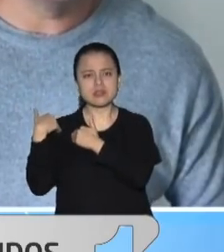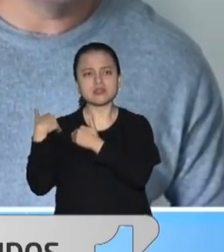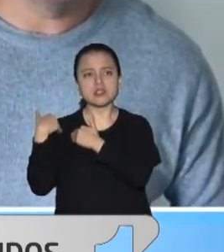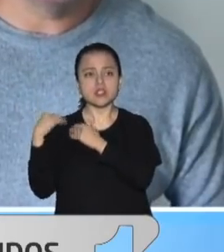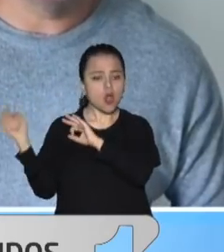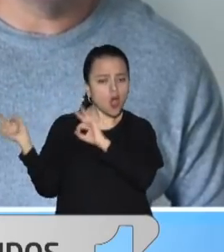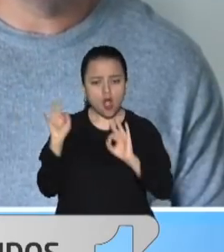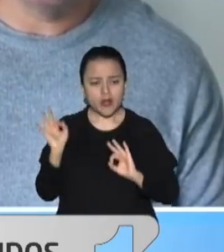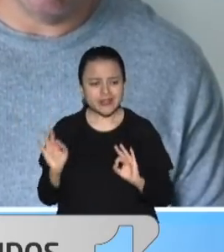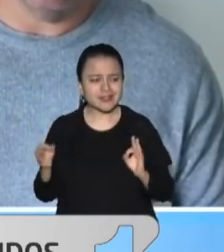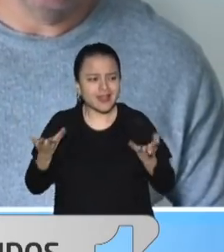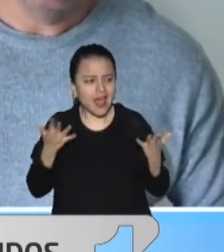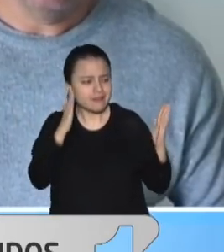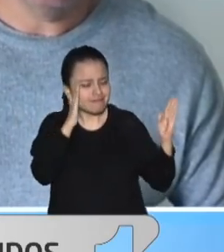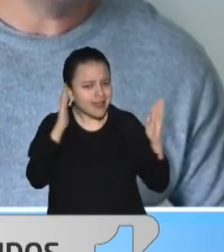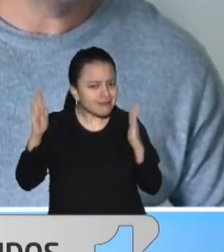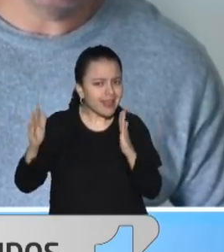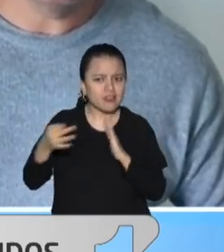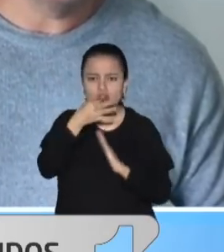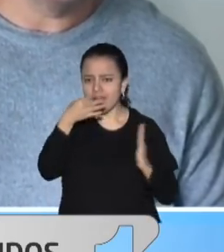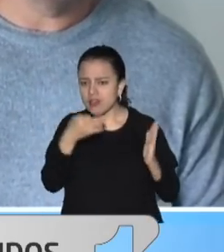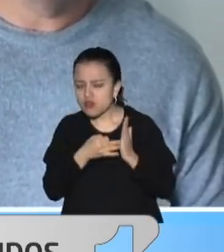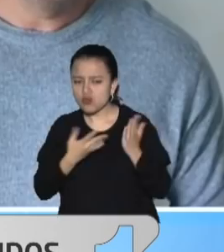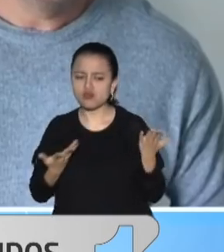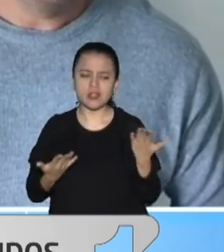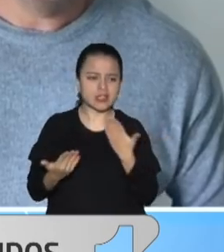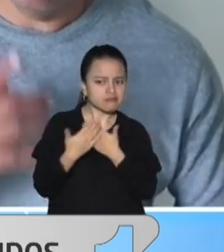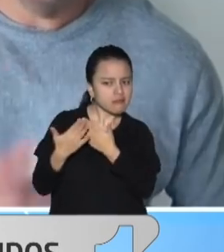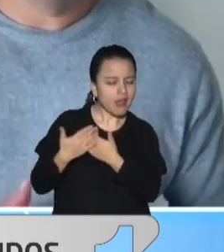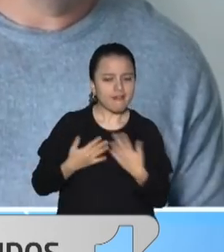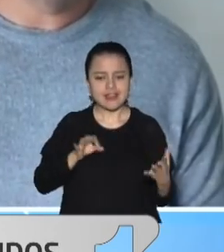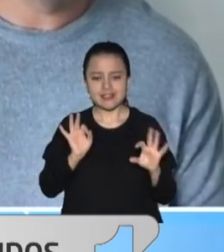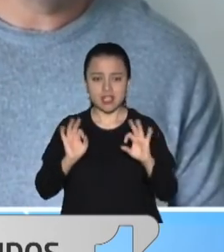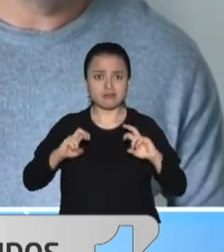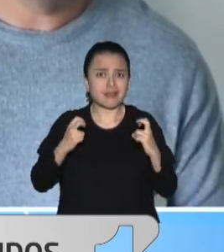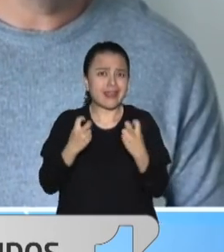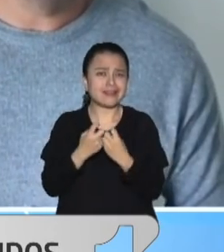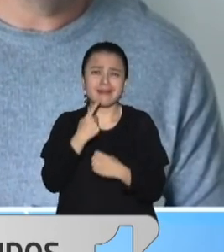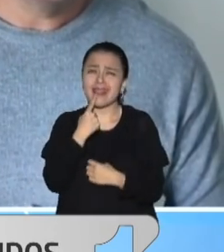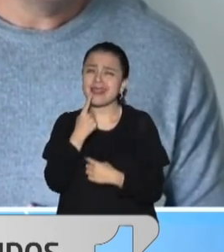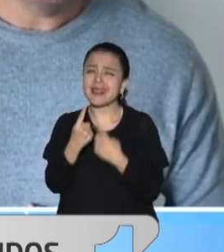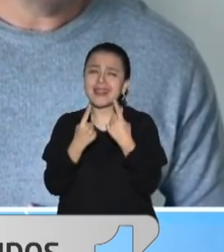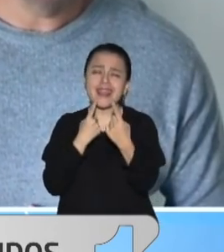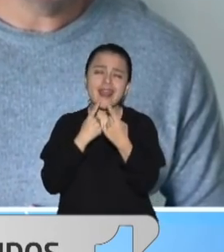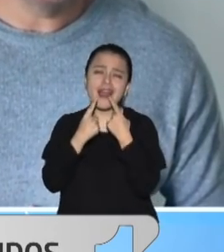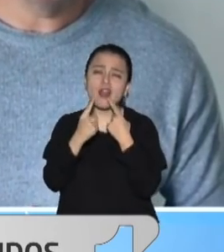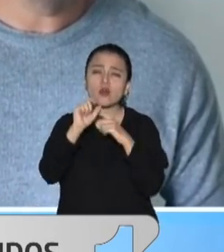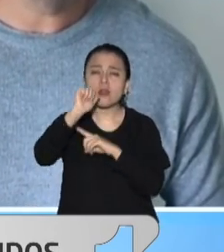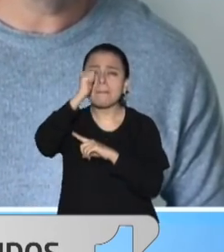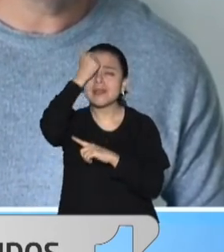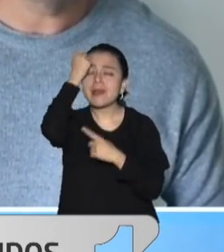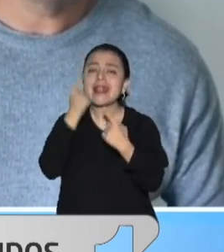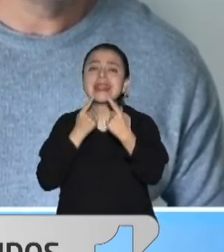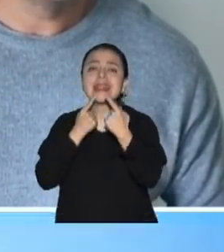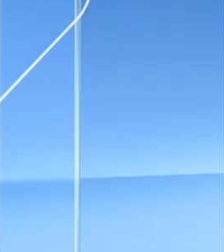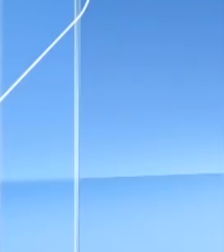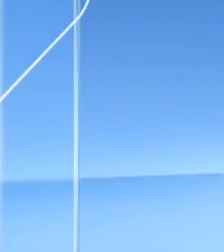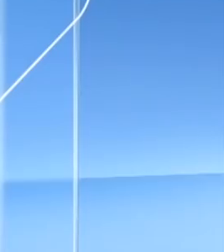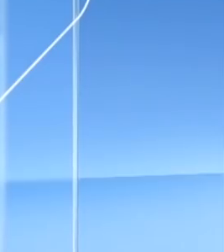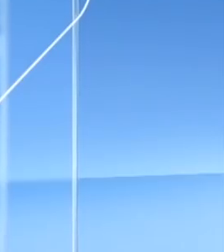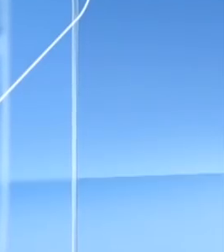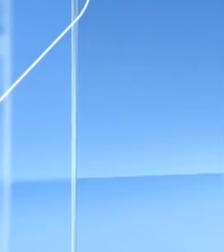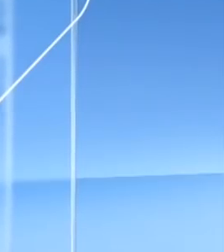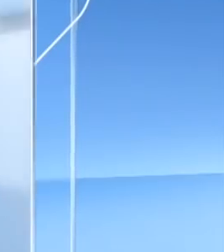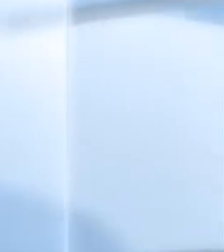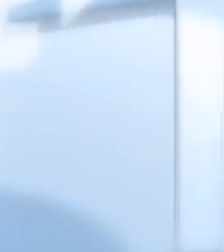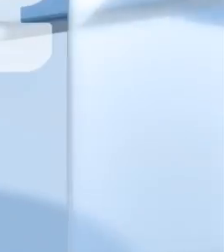la disposición de continuar esas mesas de diálogo. El diálogo es la principal opción para poder salir de esta situación.